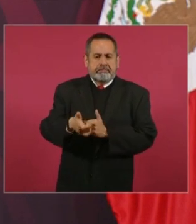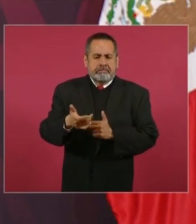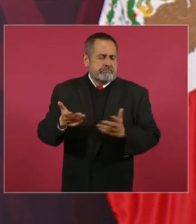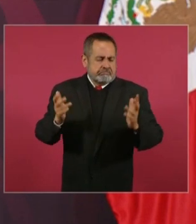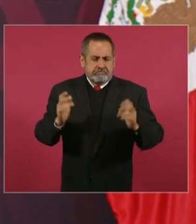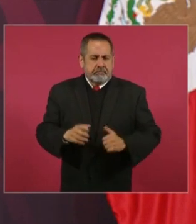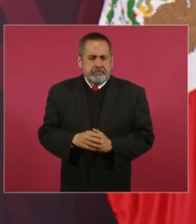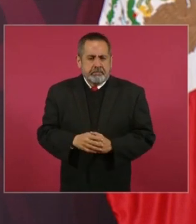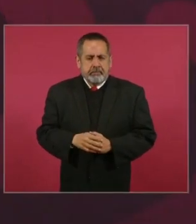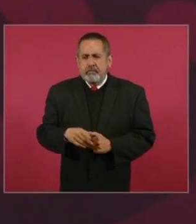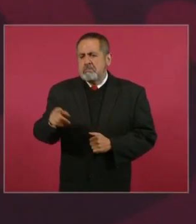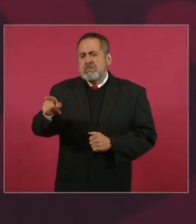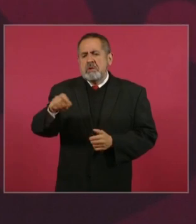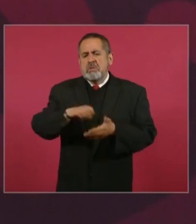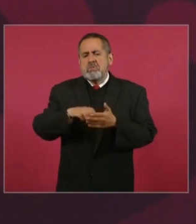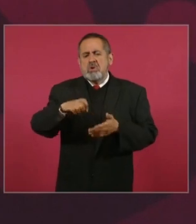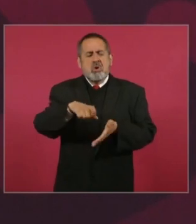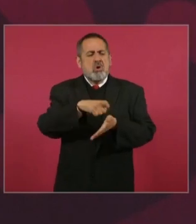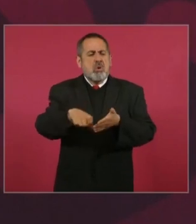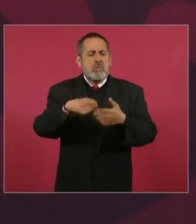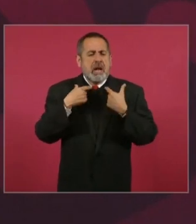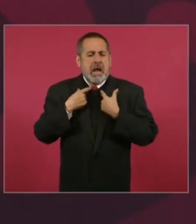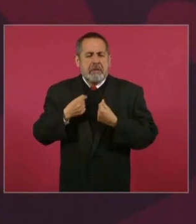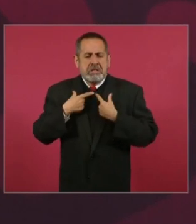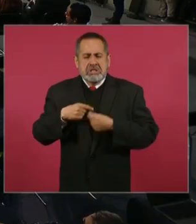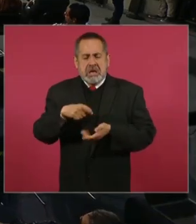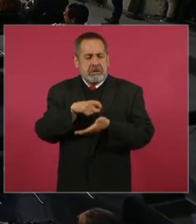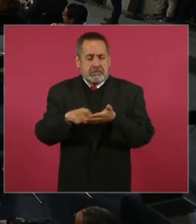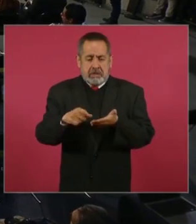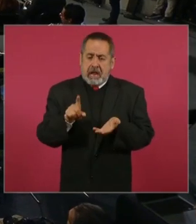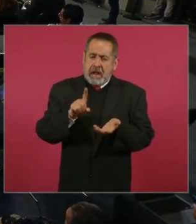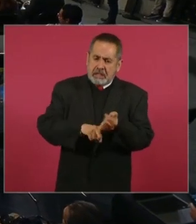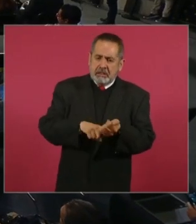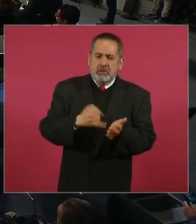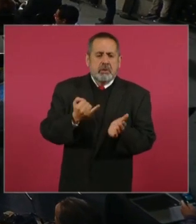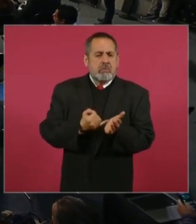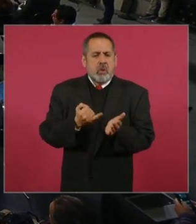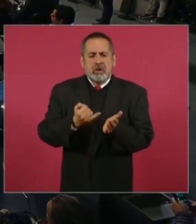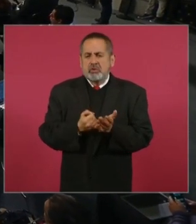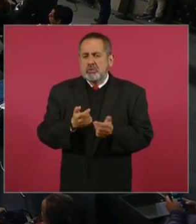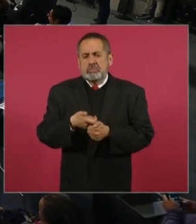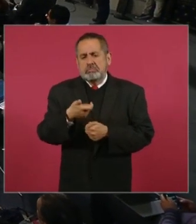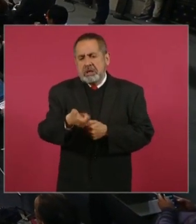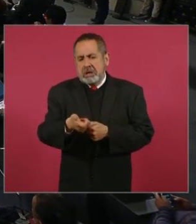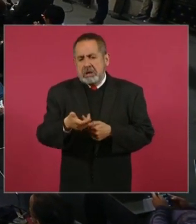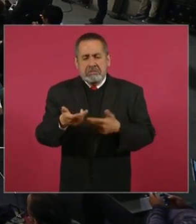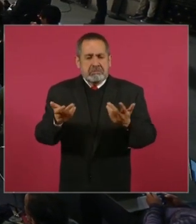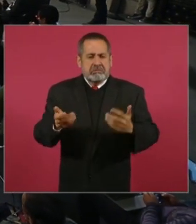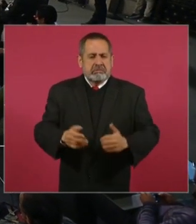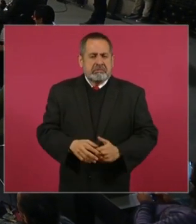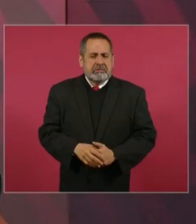Porque el que compra una camisa tiene que pagar IVA.